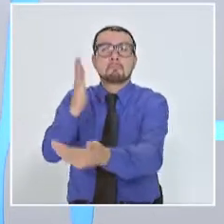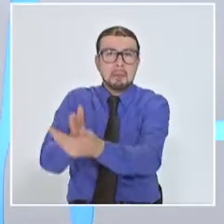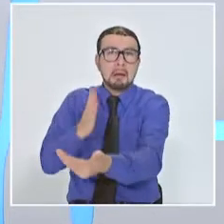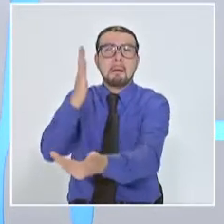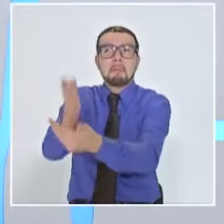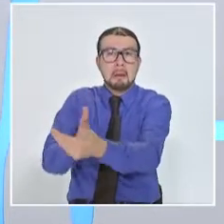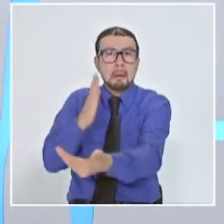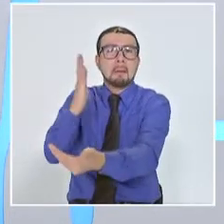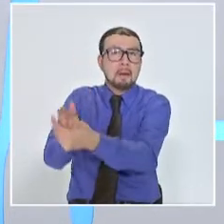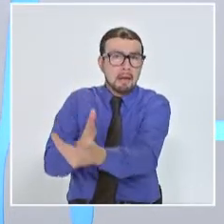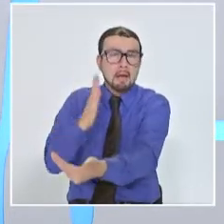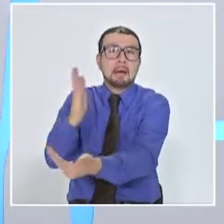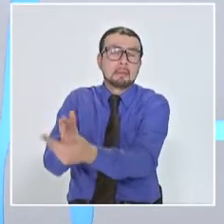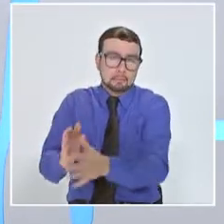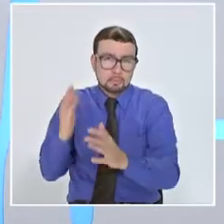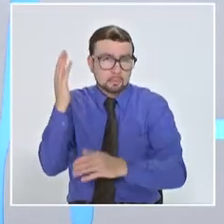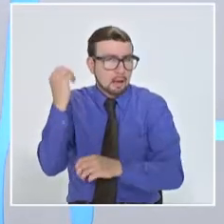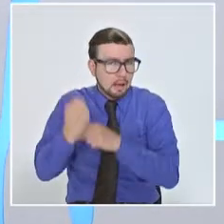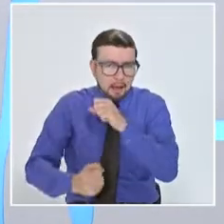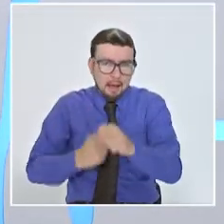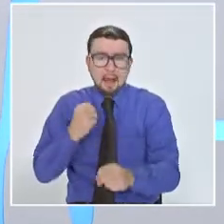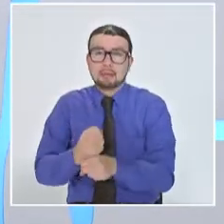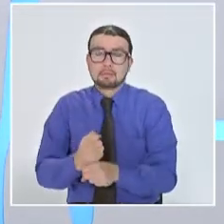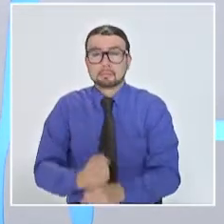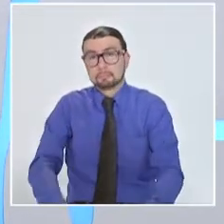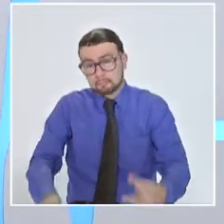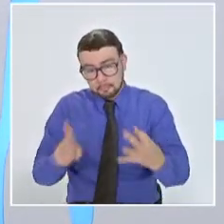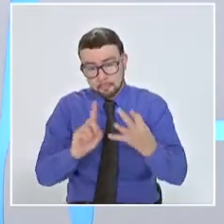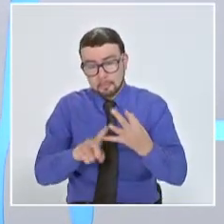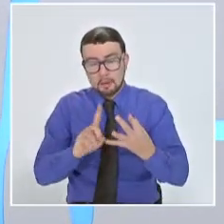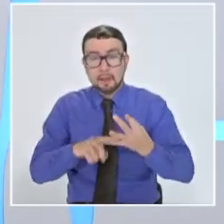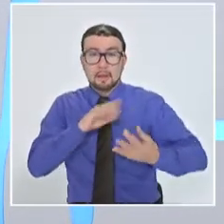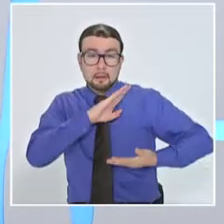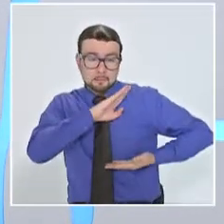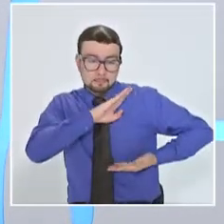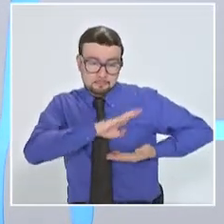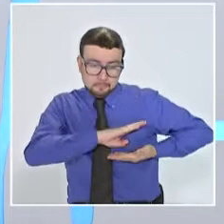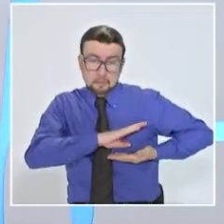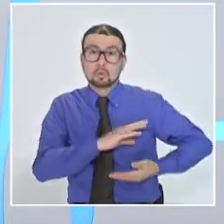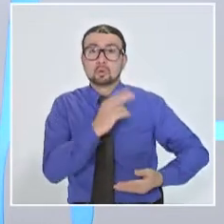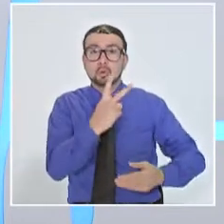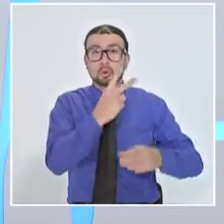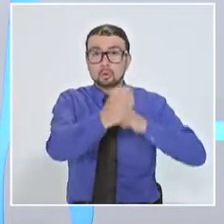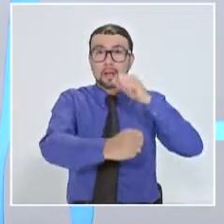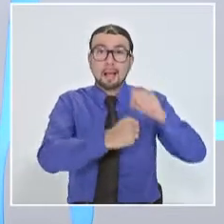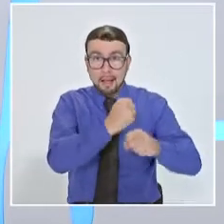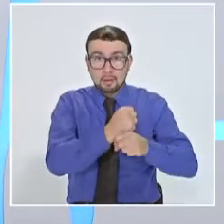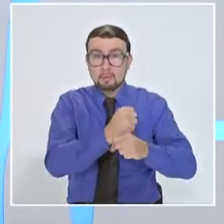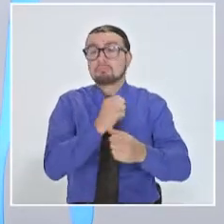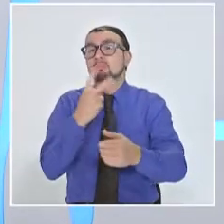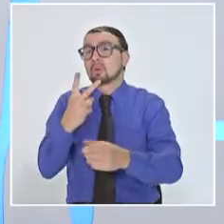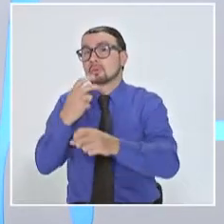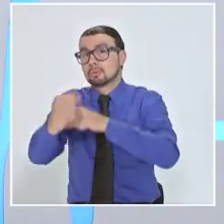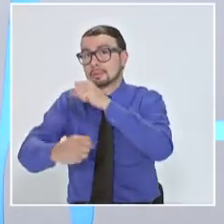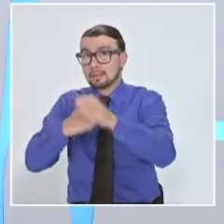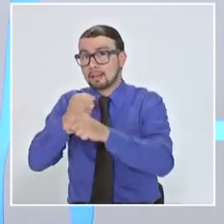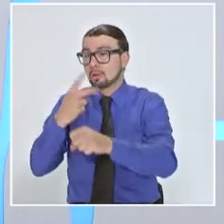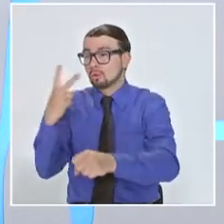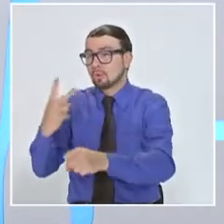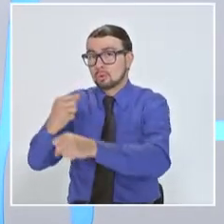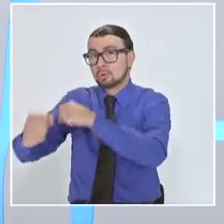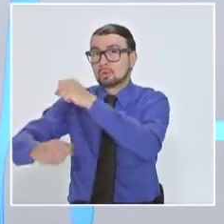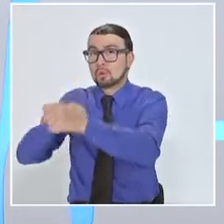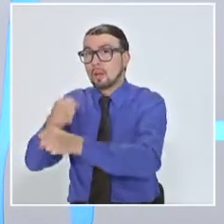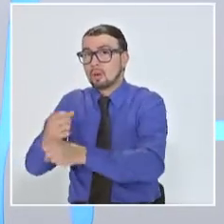imaginológico que se debe realizar es la mamografía cada 2 años de los 50 a los 69 años. Entonces, la